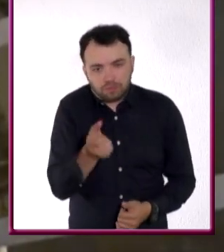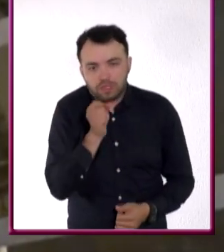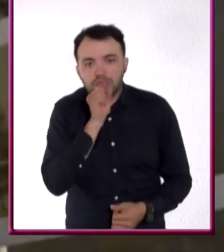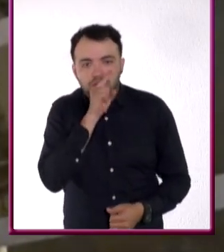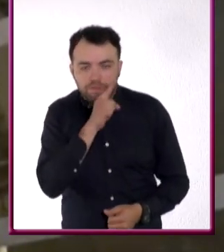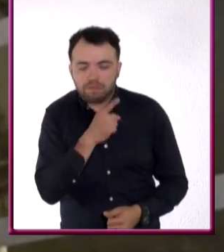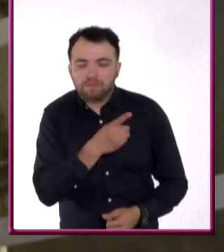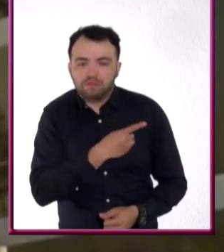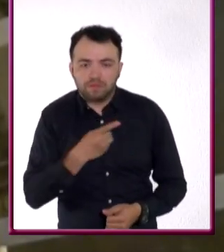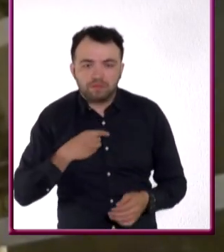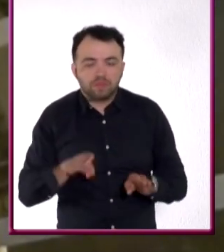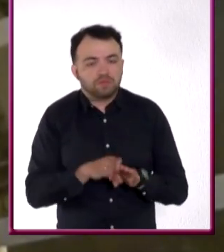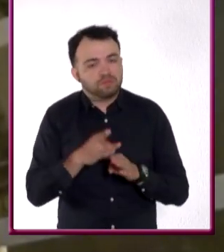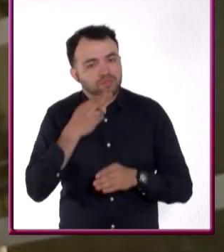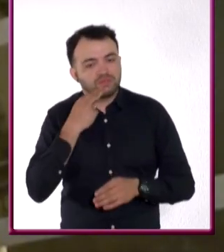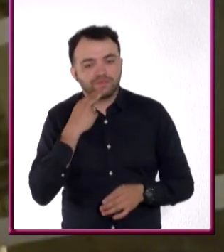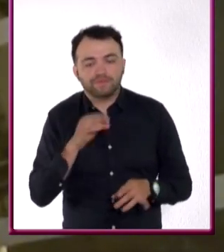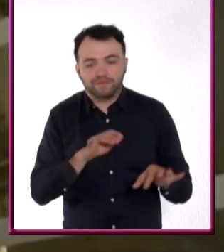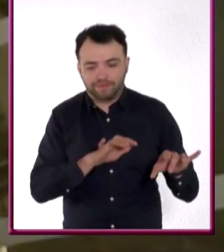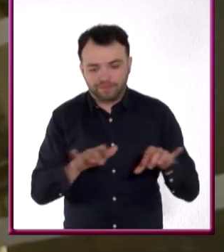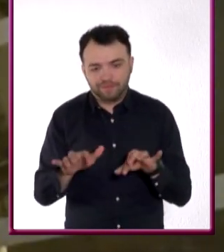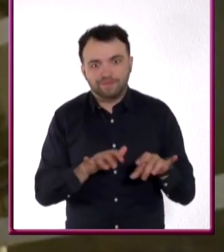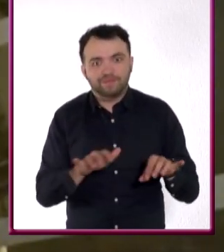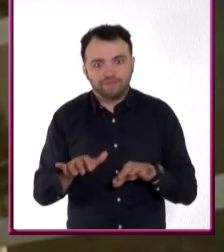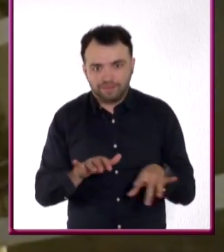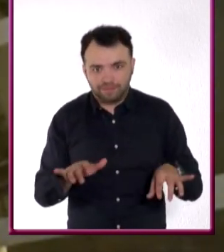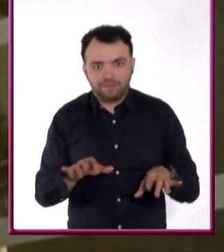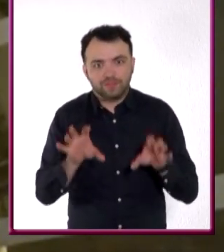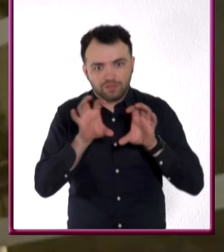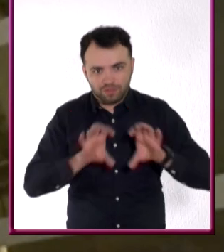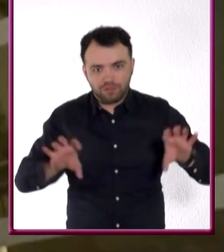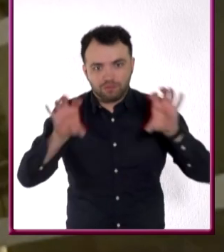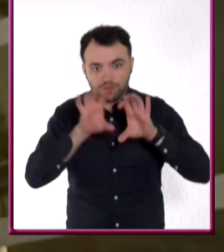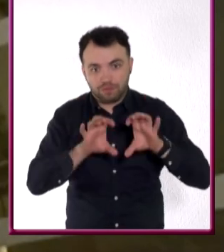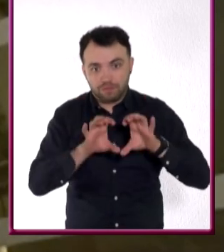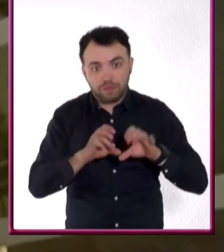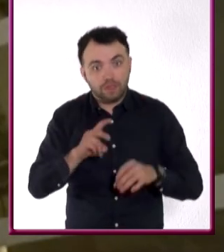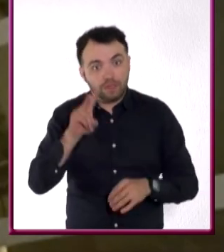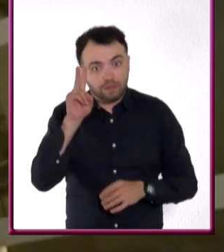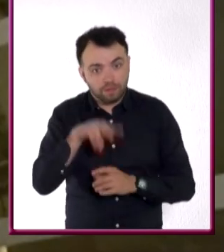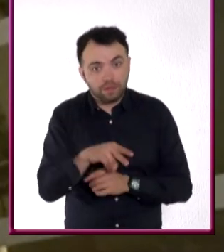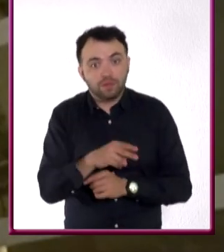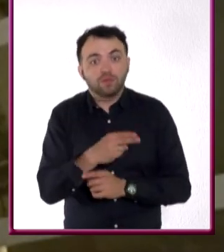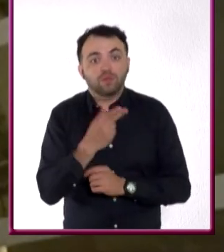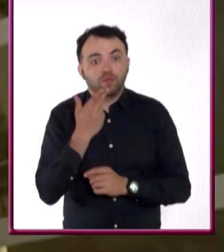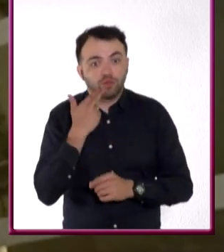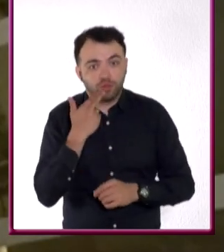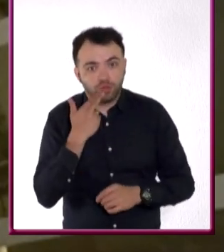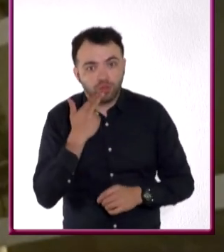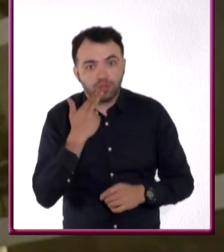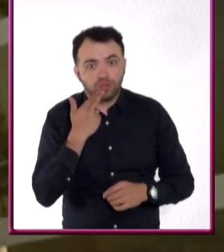necesitas también echar mano de la computadora, ¿no? Entonces, es útil si sabes algo de